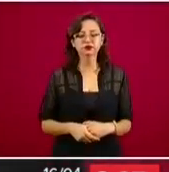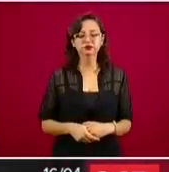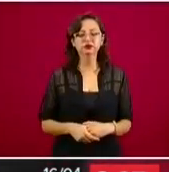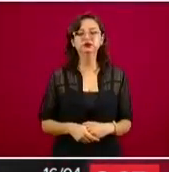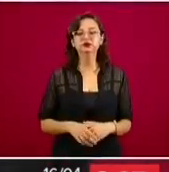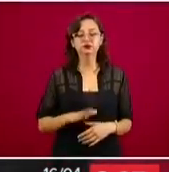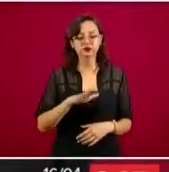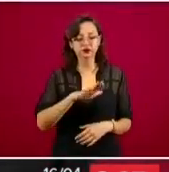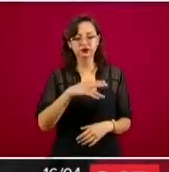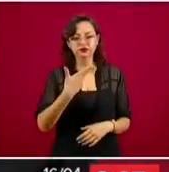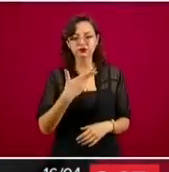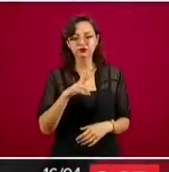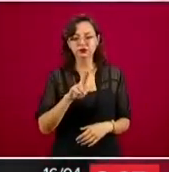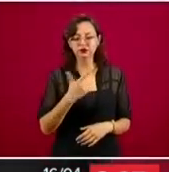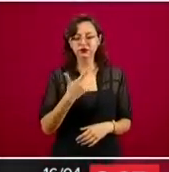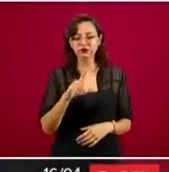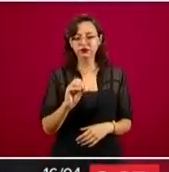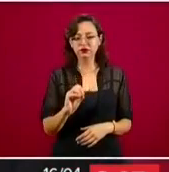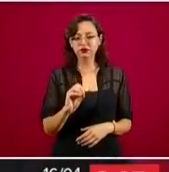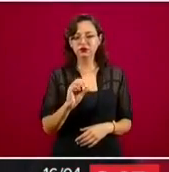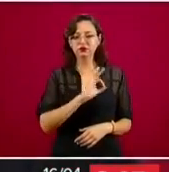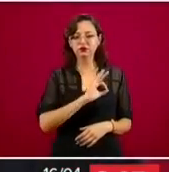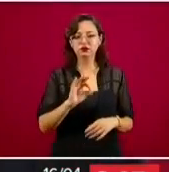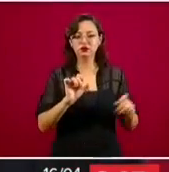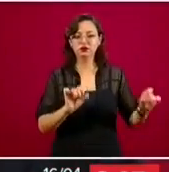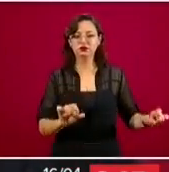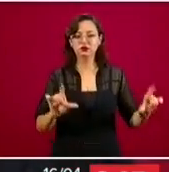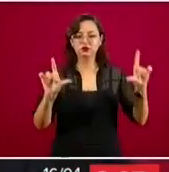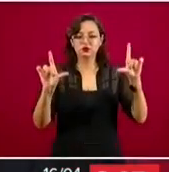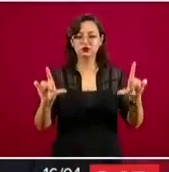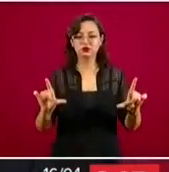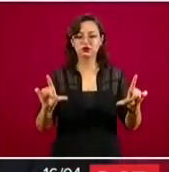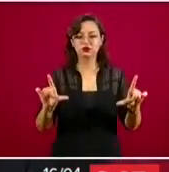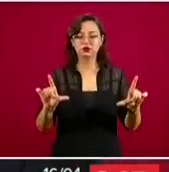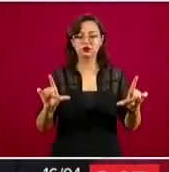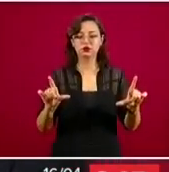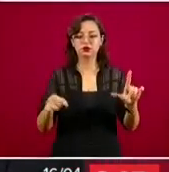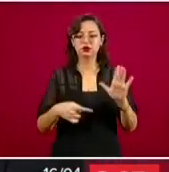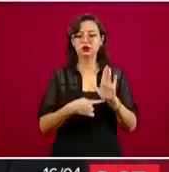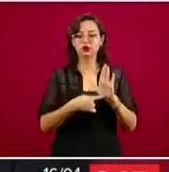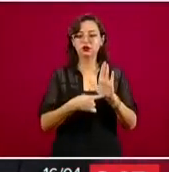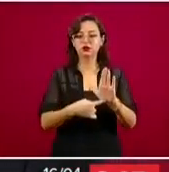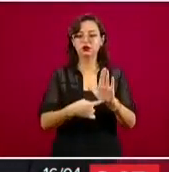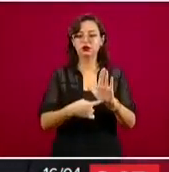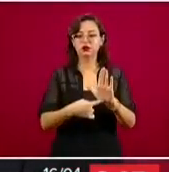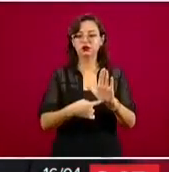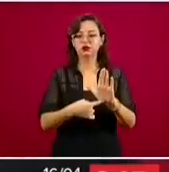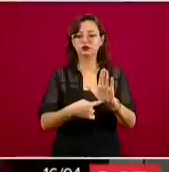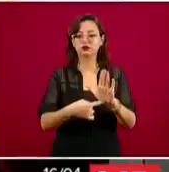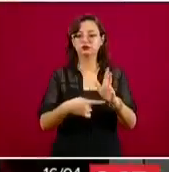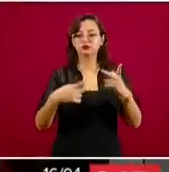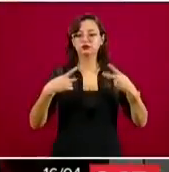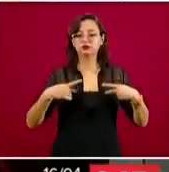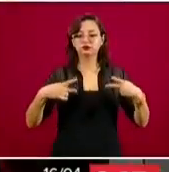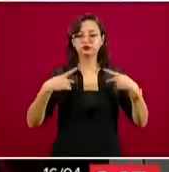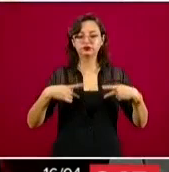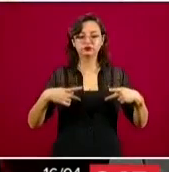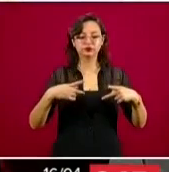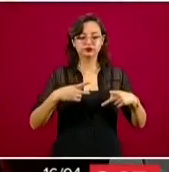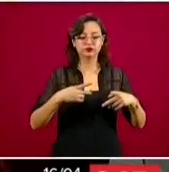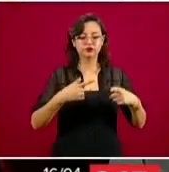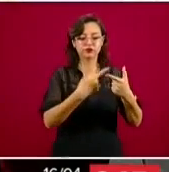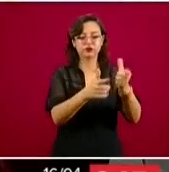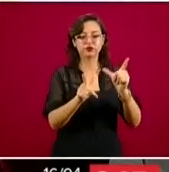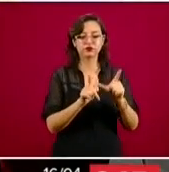Hugo pone la lámina de los que participaron en esta